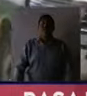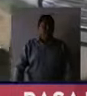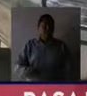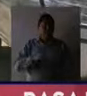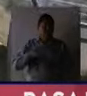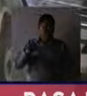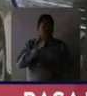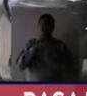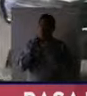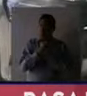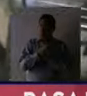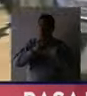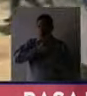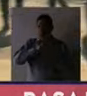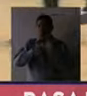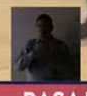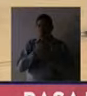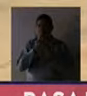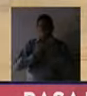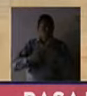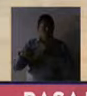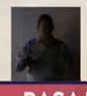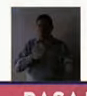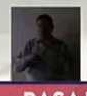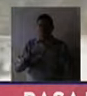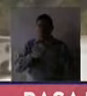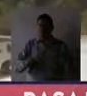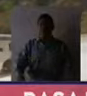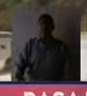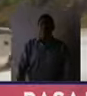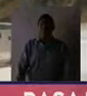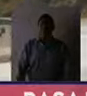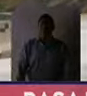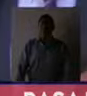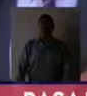circulación con toda fluidez en este tramo de la vía.